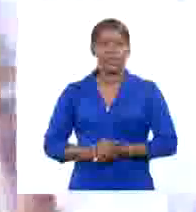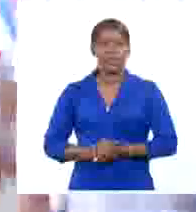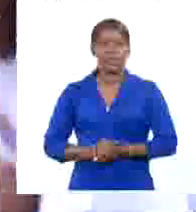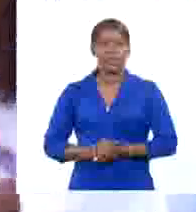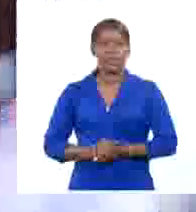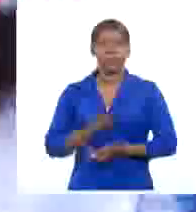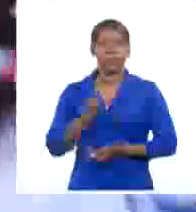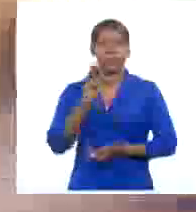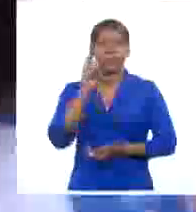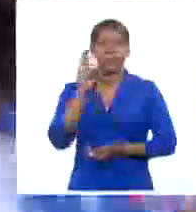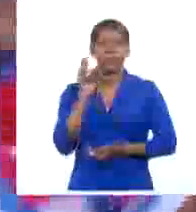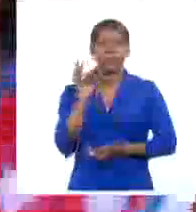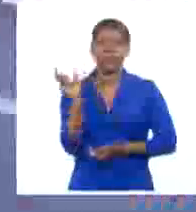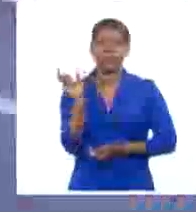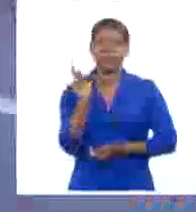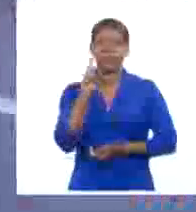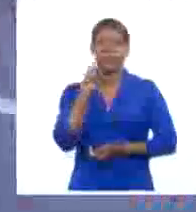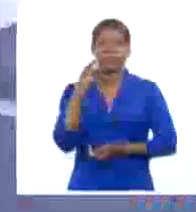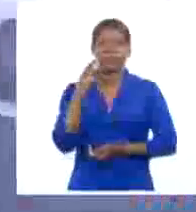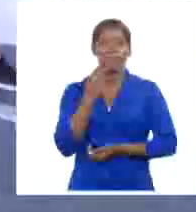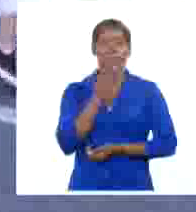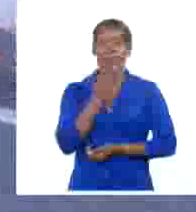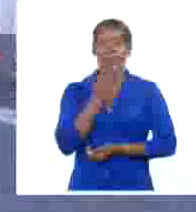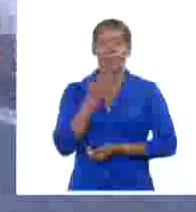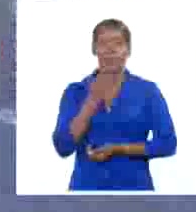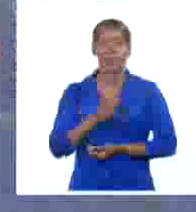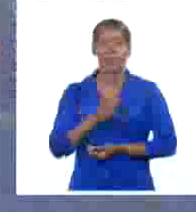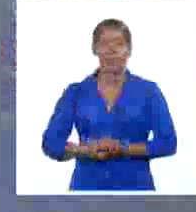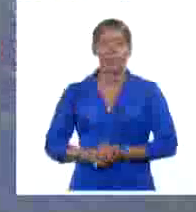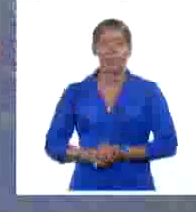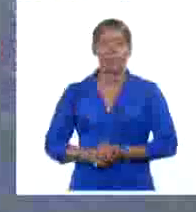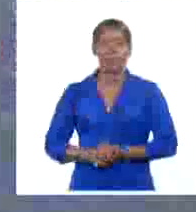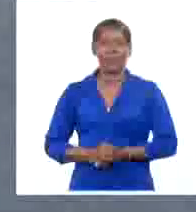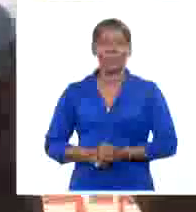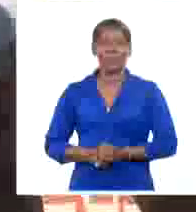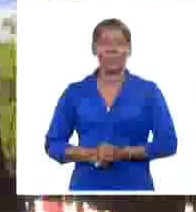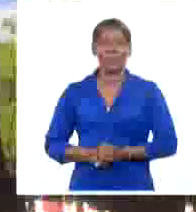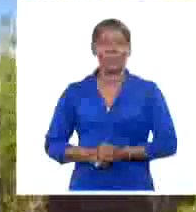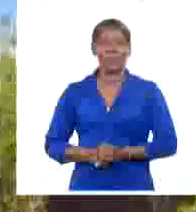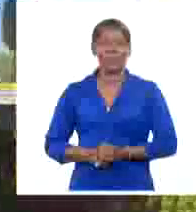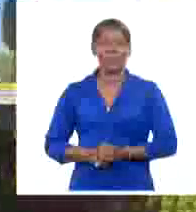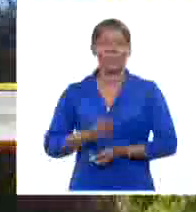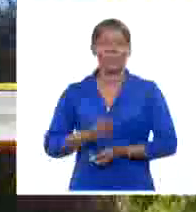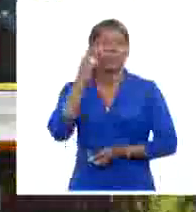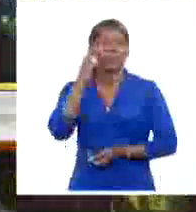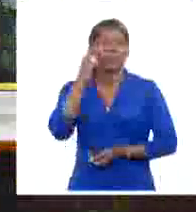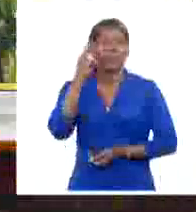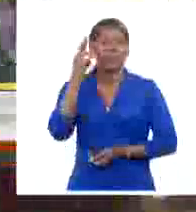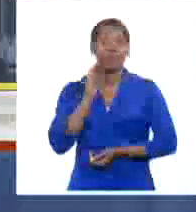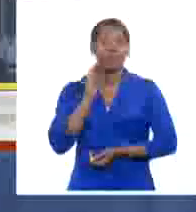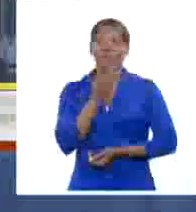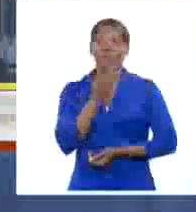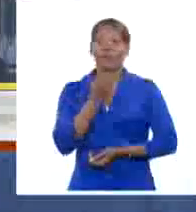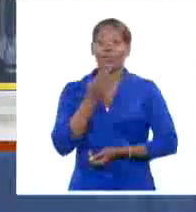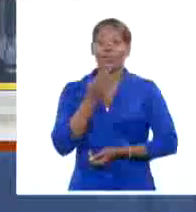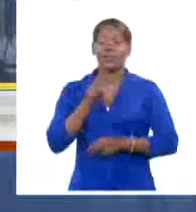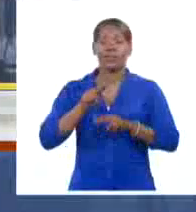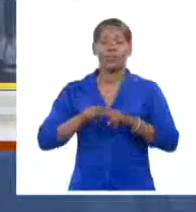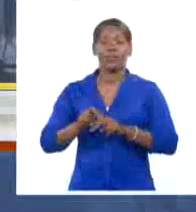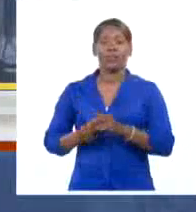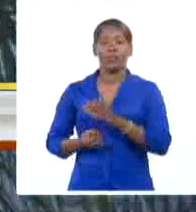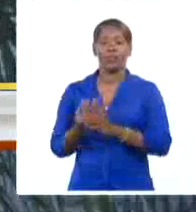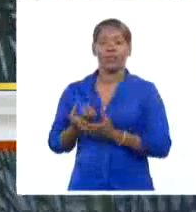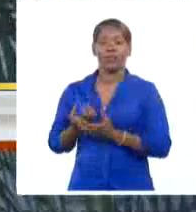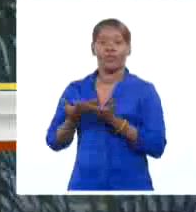sentimientos patrios desde las edades más tempranas. Rendir tributo al héroe nacional es una ofrenda de amor hacia el más universal